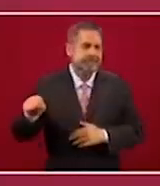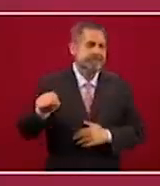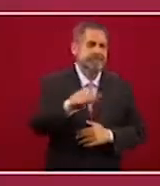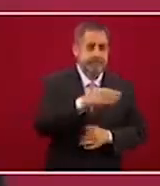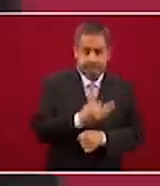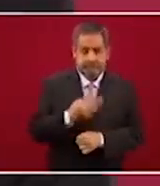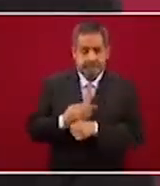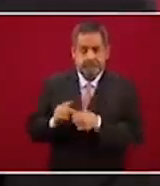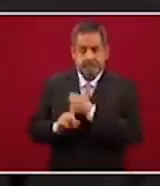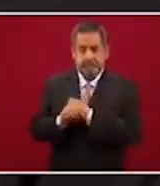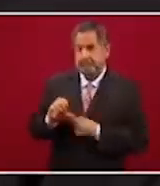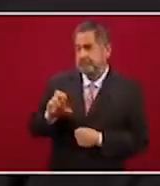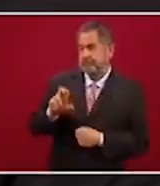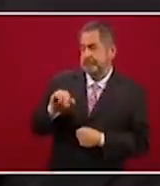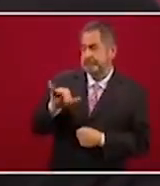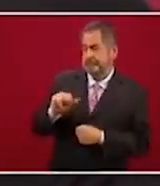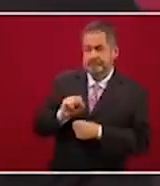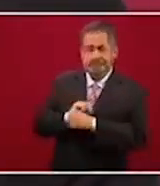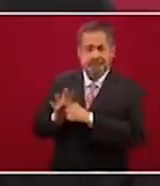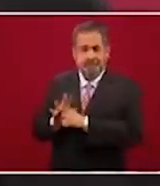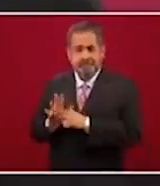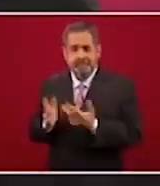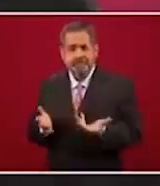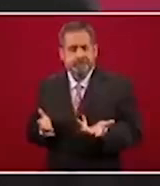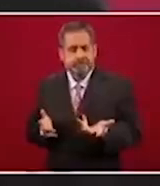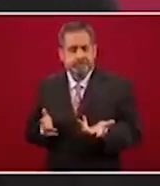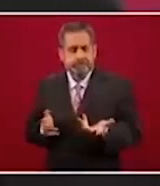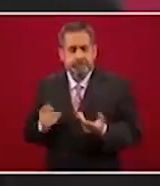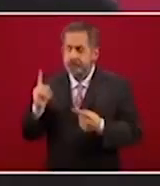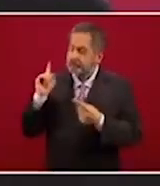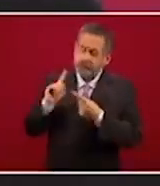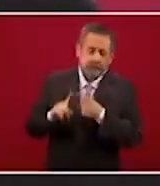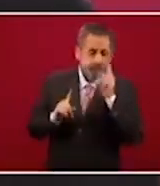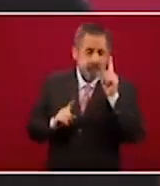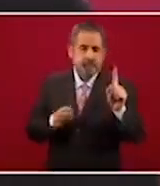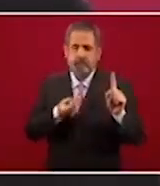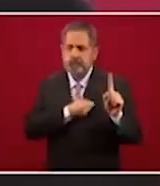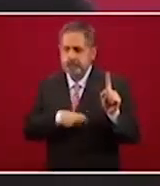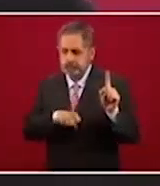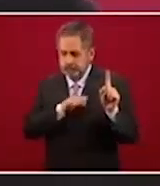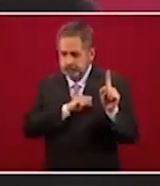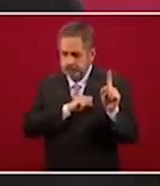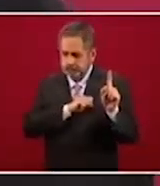crisis? Primero, la salud.